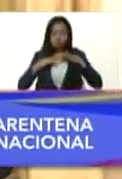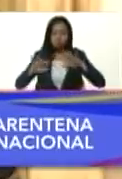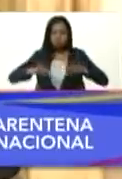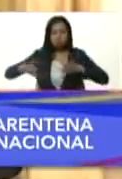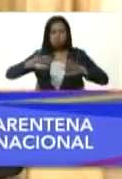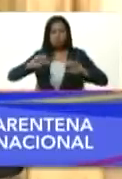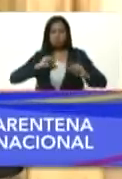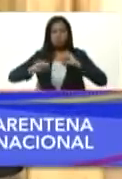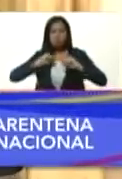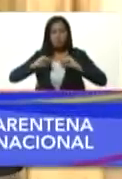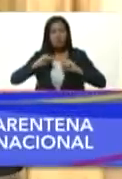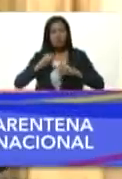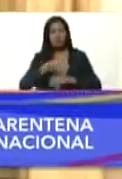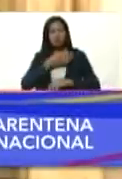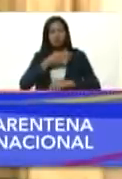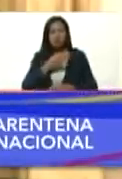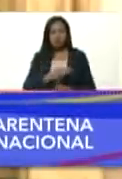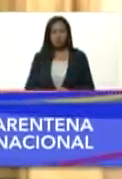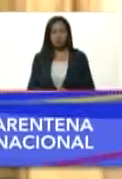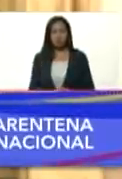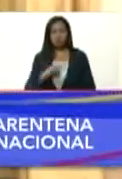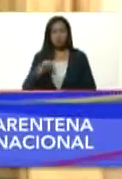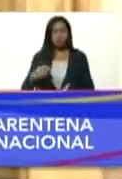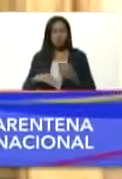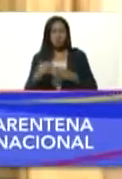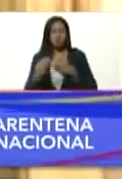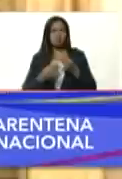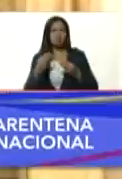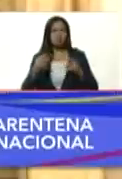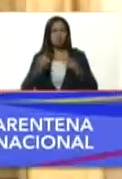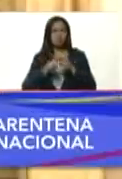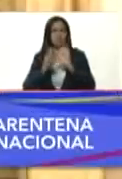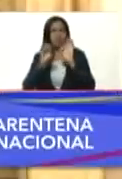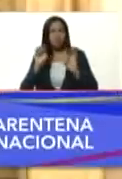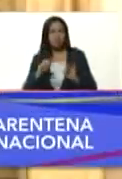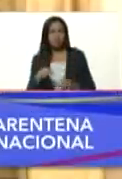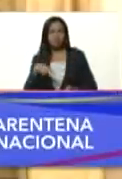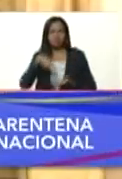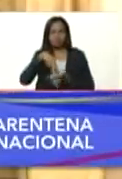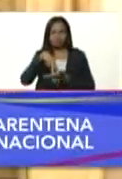estremeciendo. Y nosotros estamos aquí de pie.